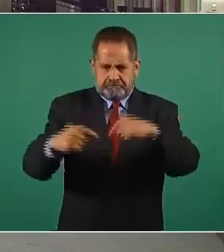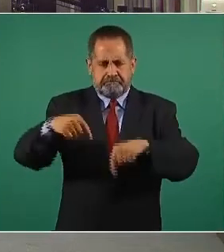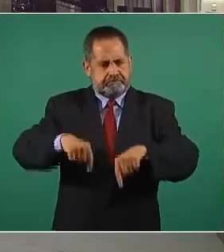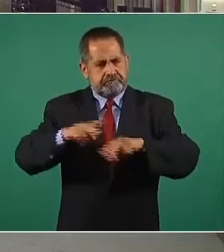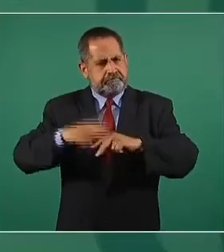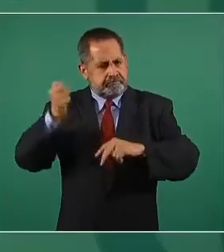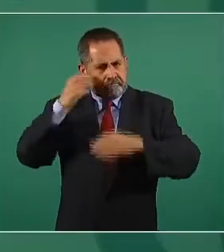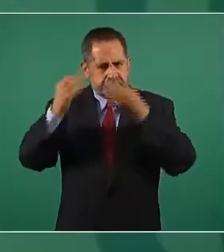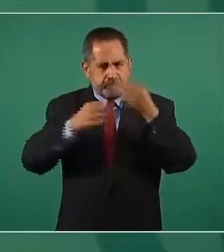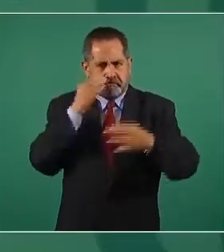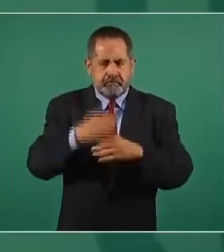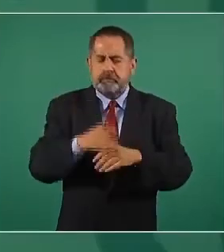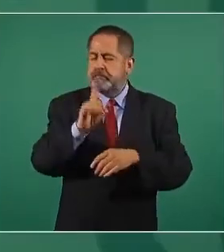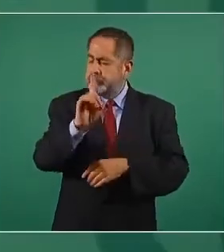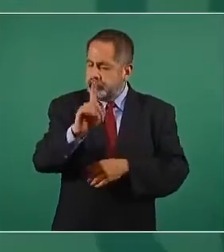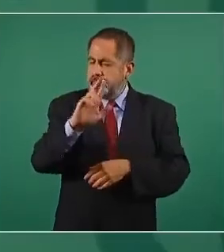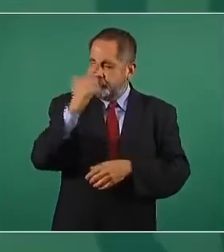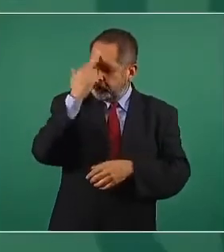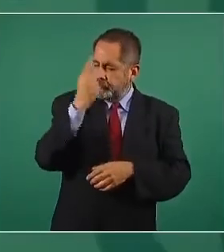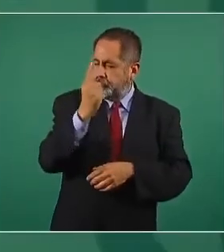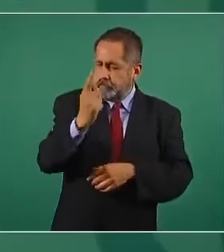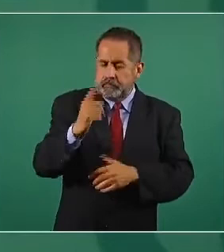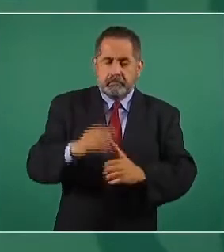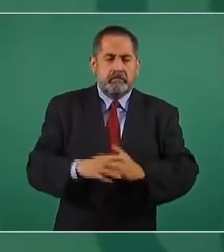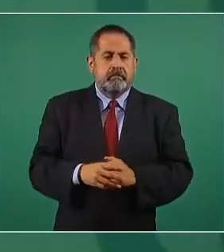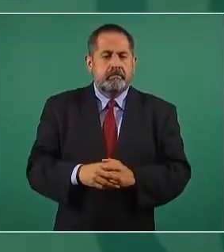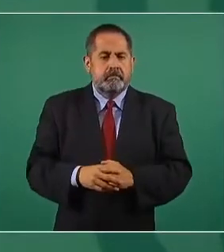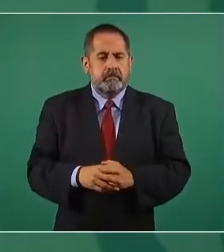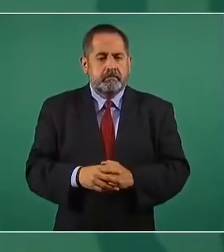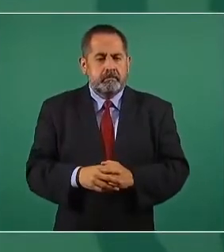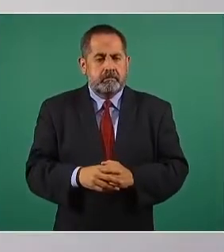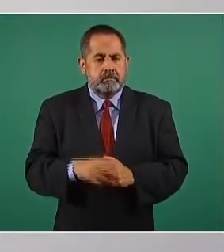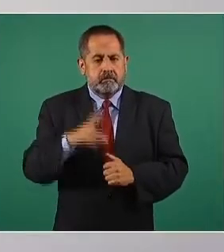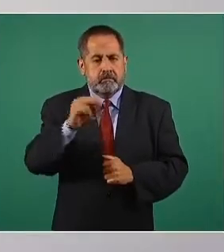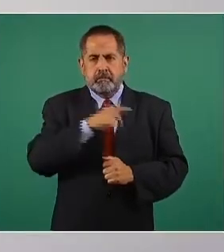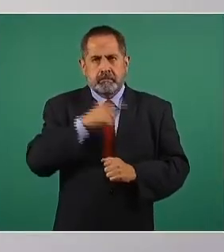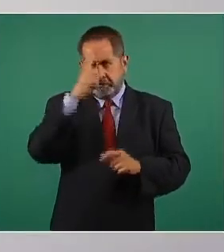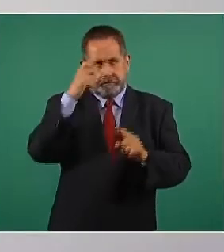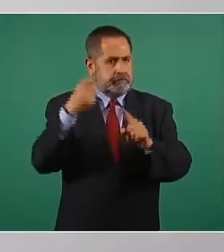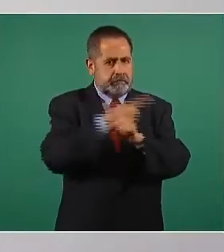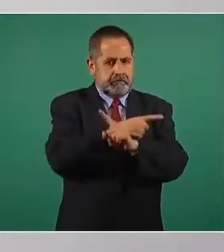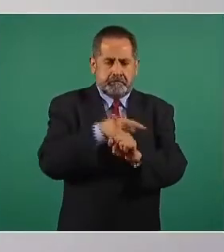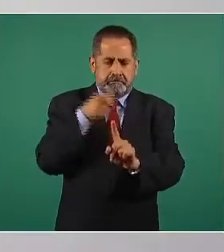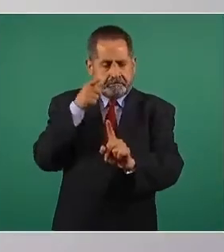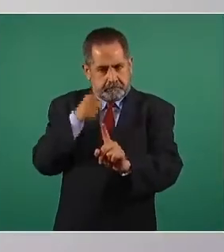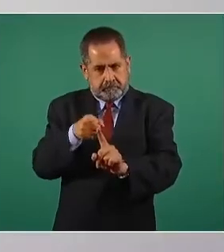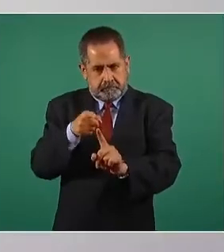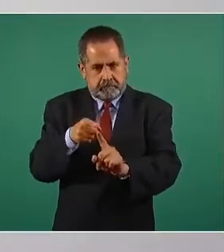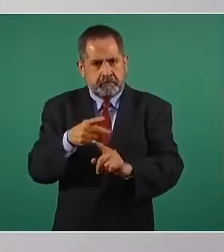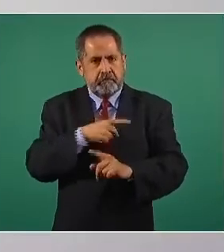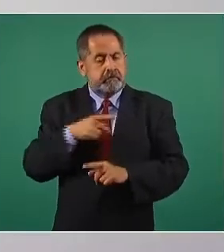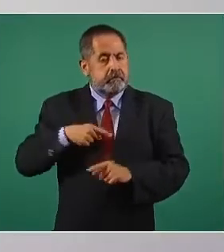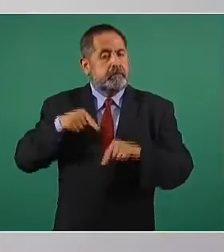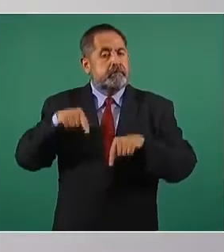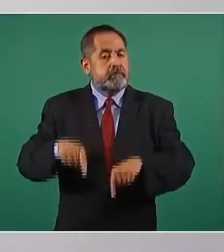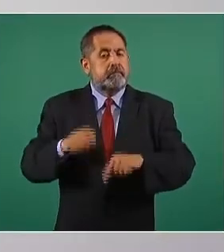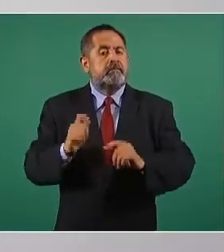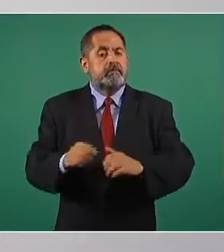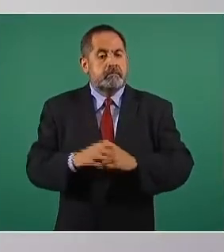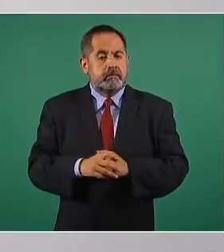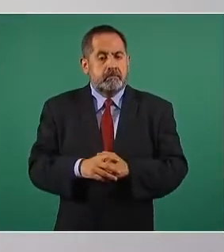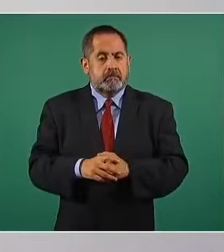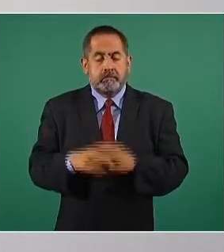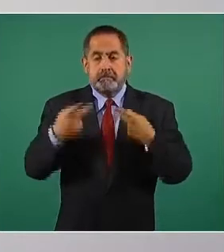y también recuerden una cosa, no perdamos de vista, tenemos a